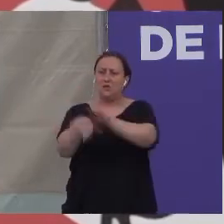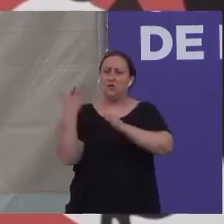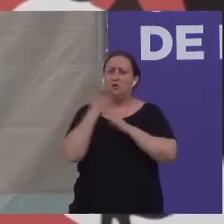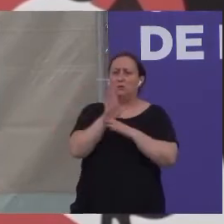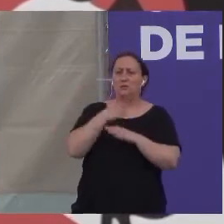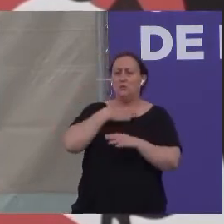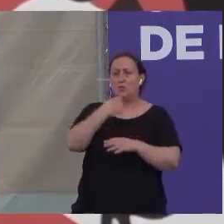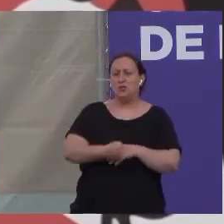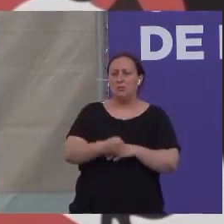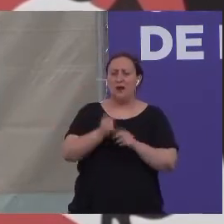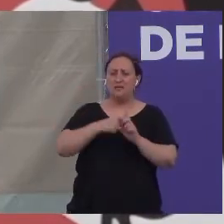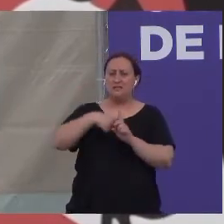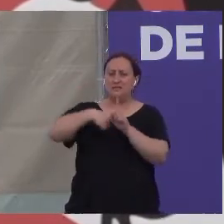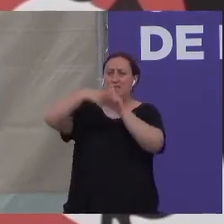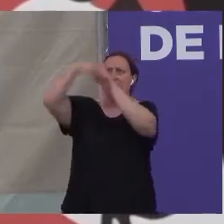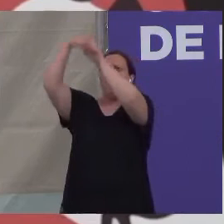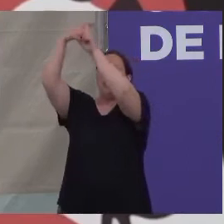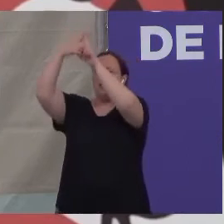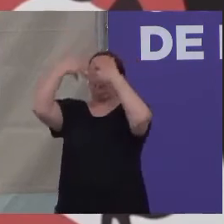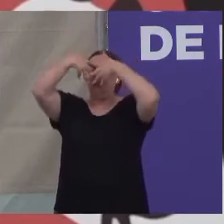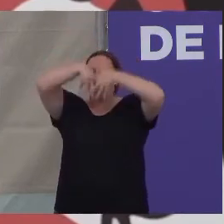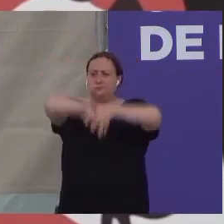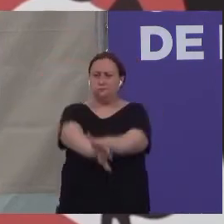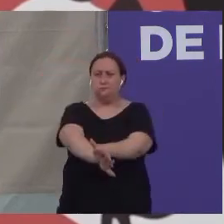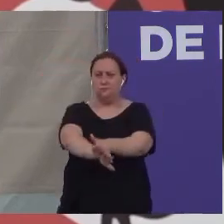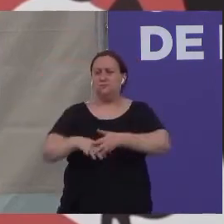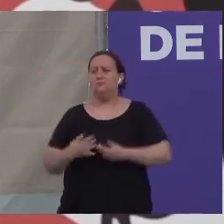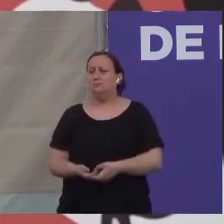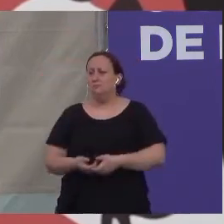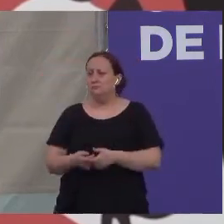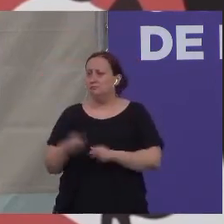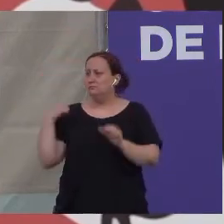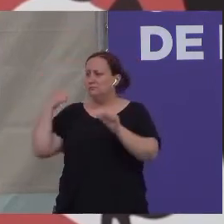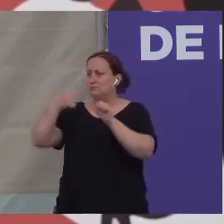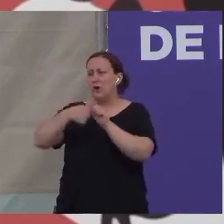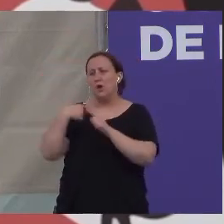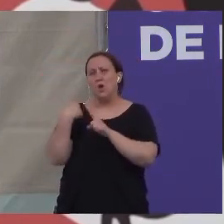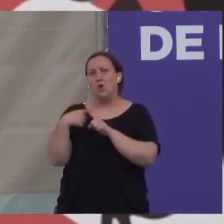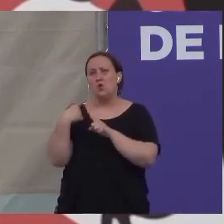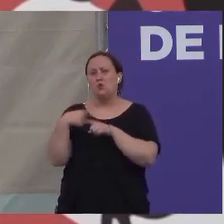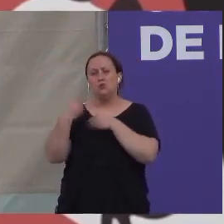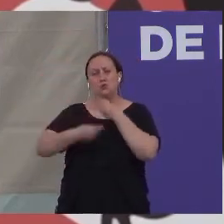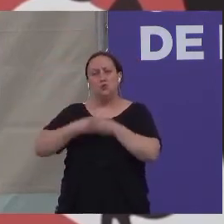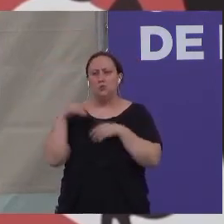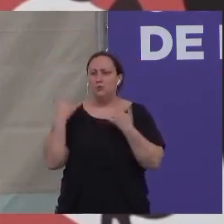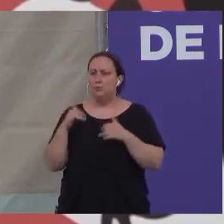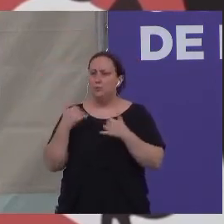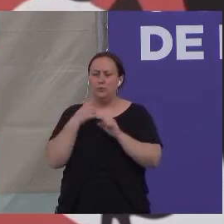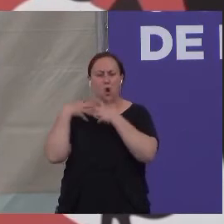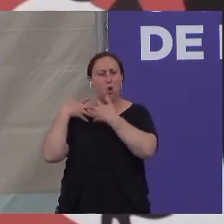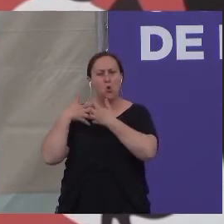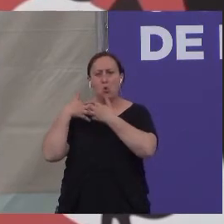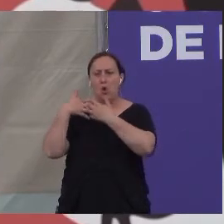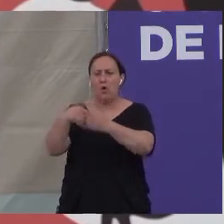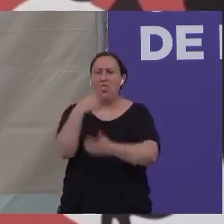en todos los niveles de Podem. Se han hecho muchas cosas, compañeros y compañeras, hemos luchado mucho.